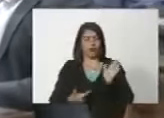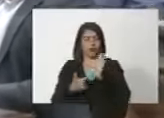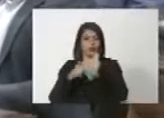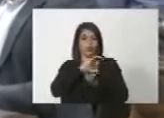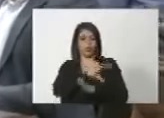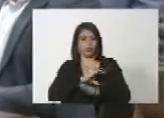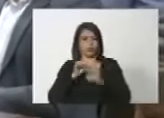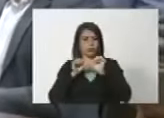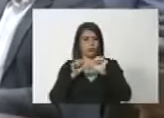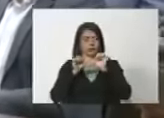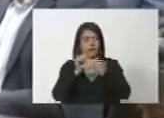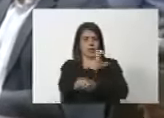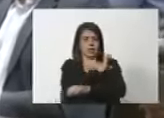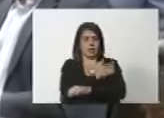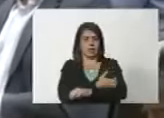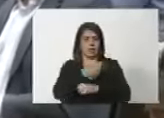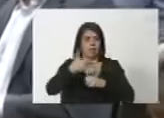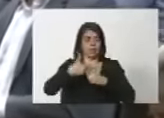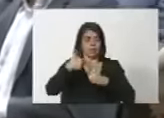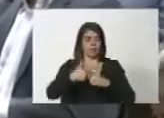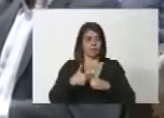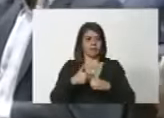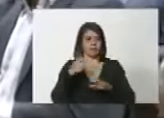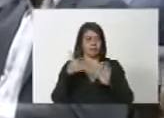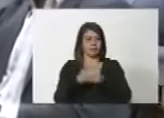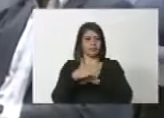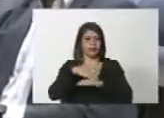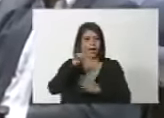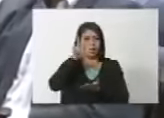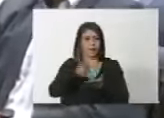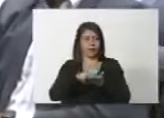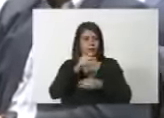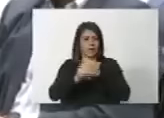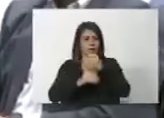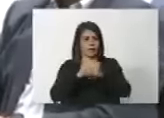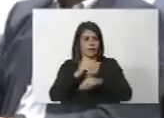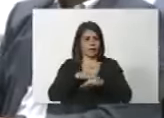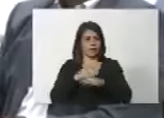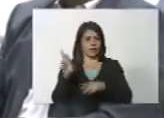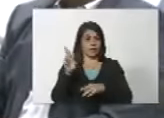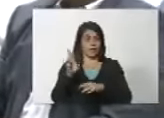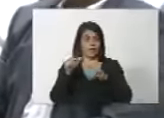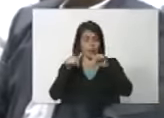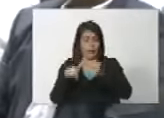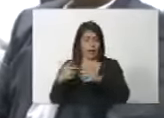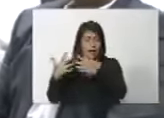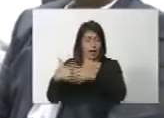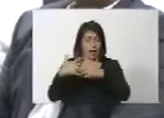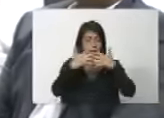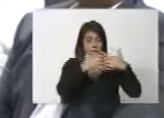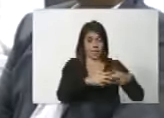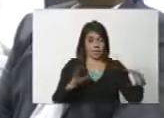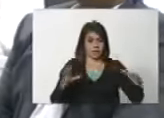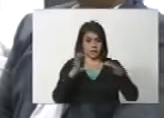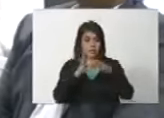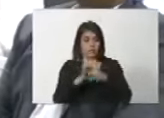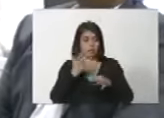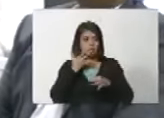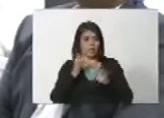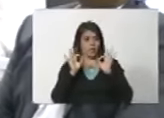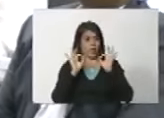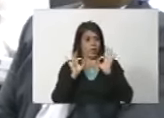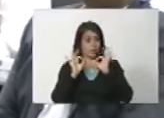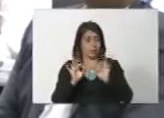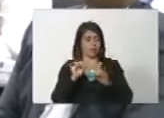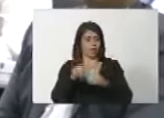la Comisión Permanente de Energía y Petróleo, mediante el cual apruebe la creación de la respectiva empresa mixta en casos